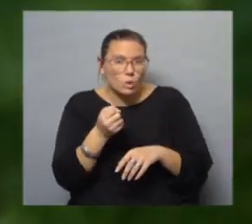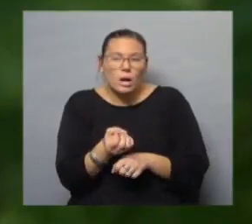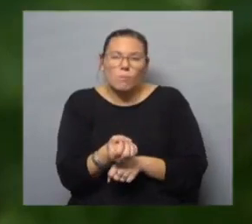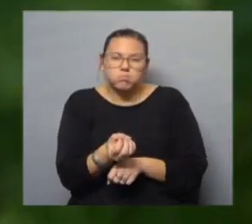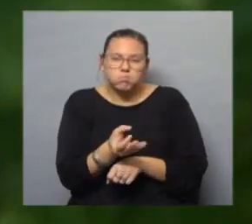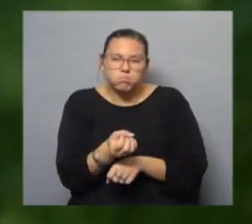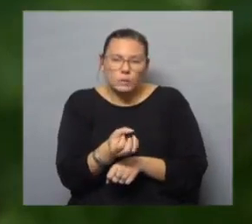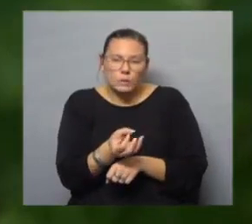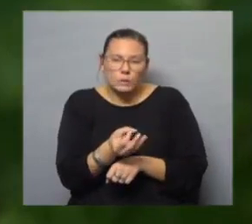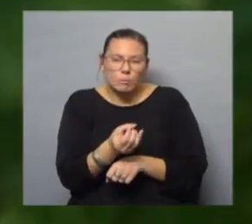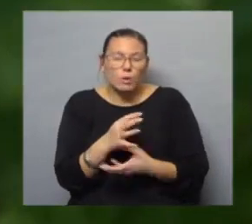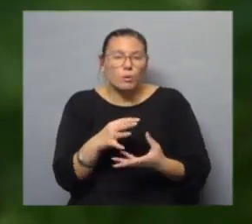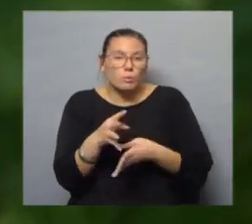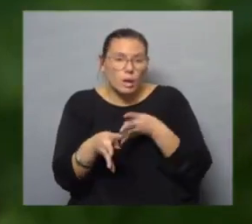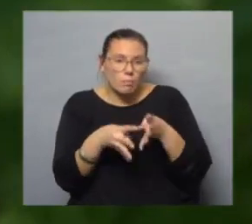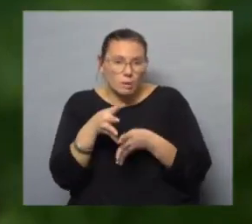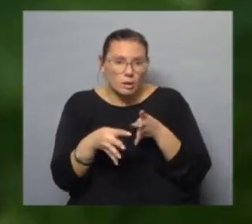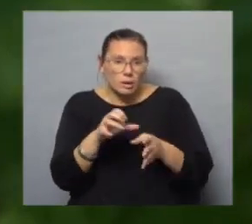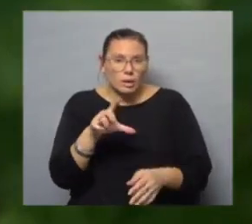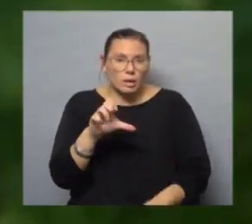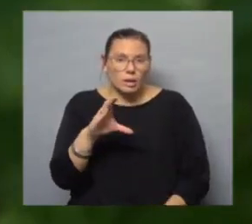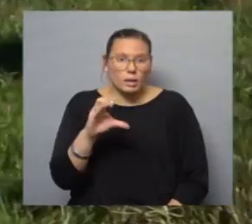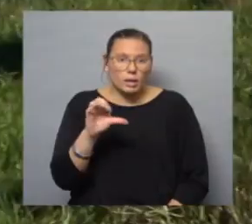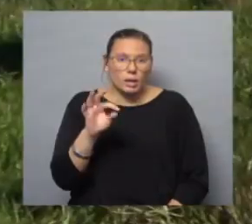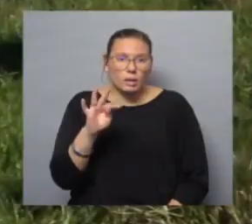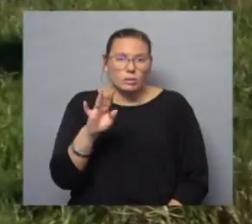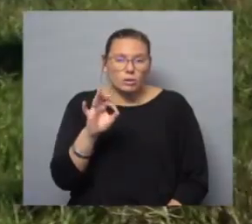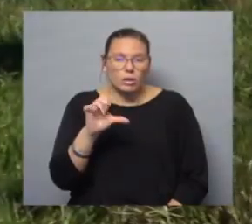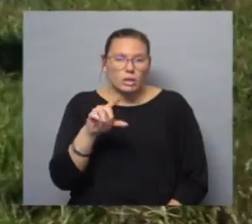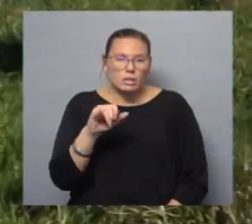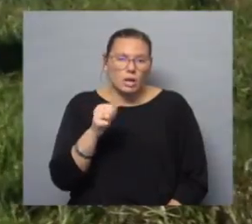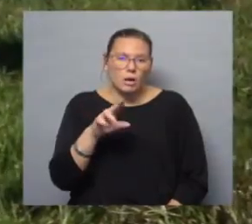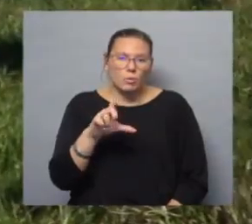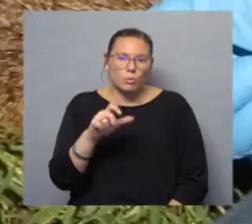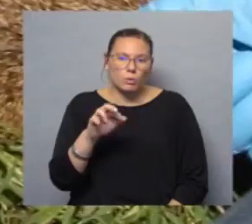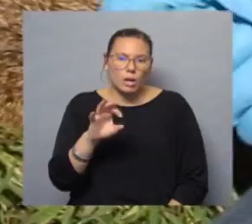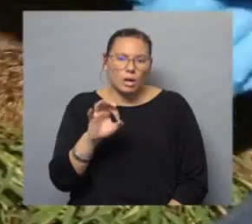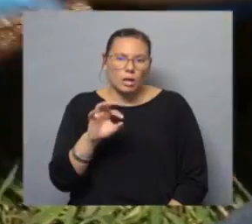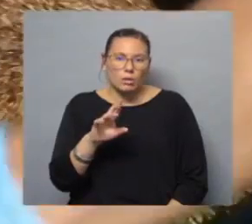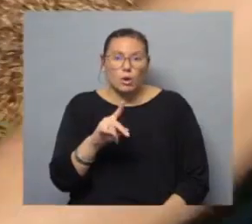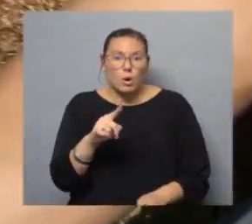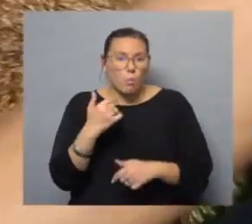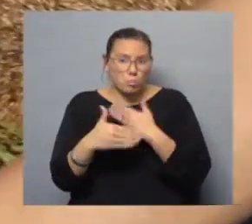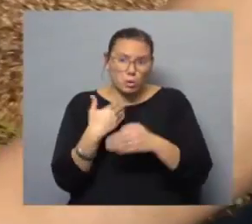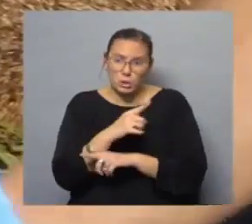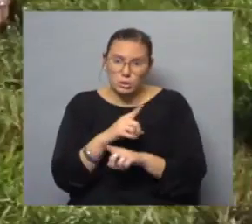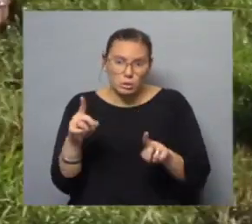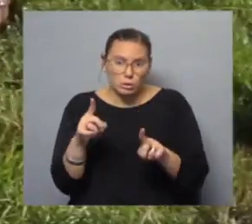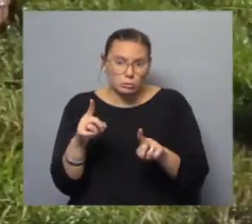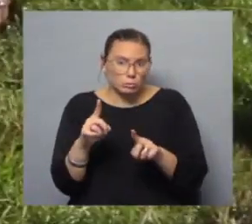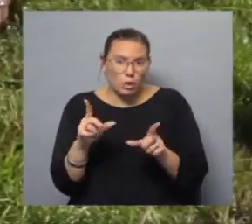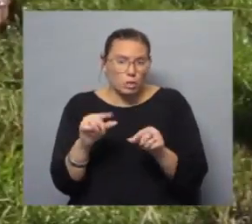un dispositivo que se llama electroeyaculador. Es un proceso indoloro porque el animal está